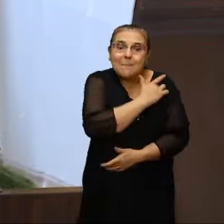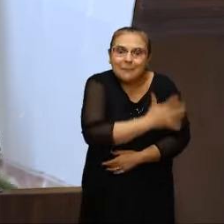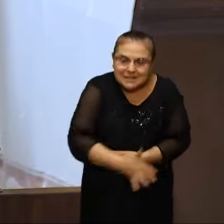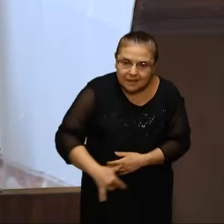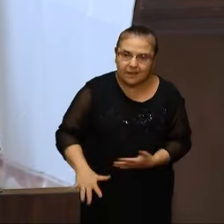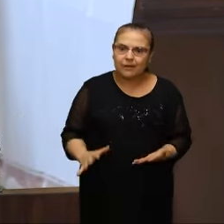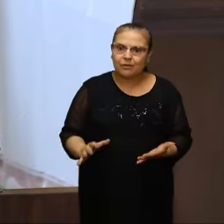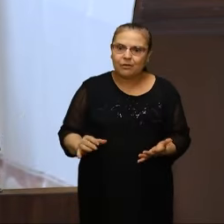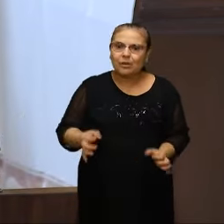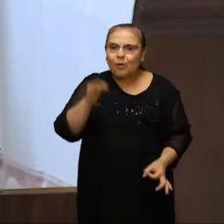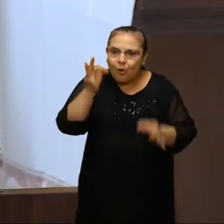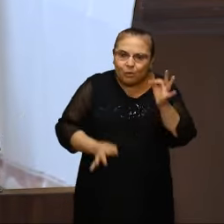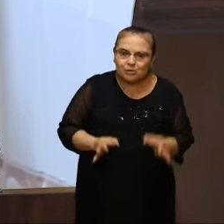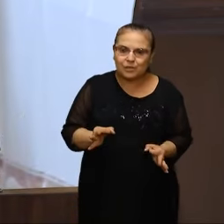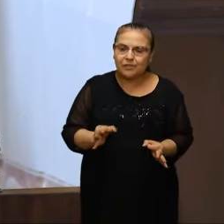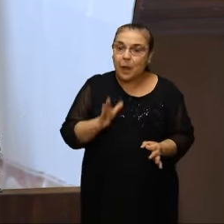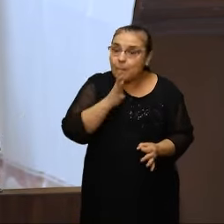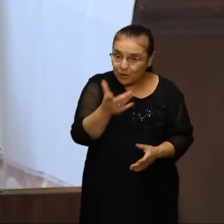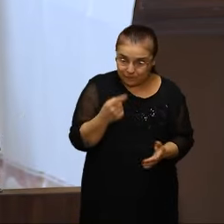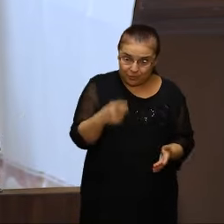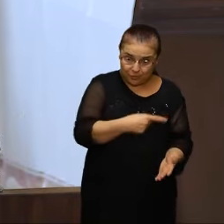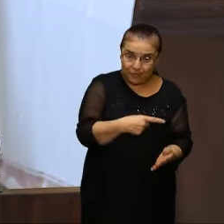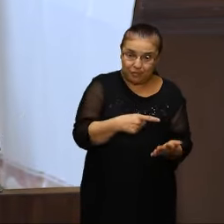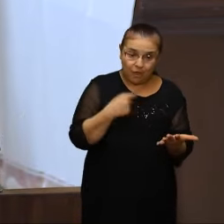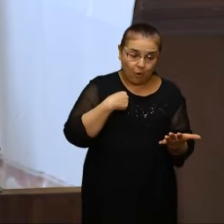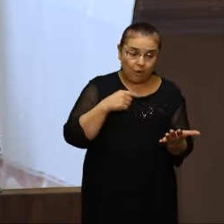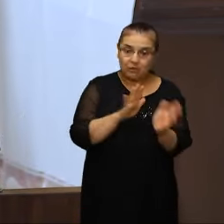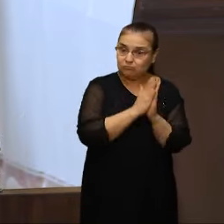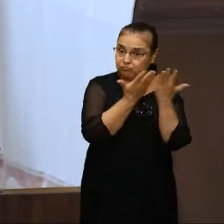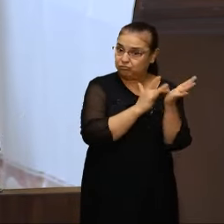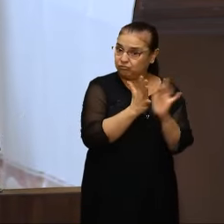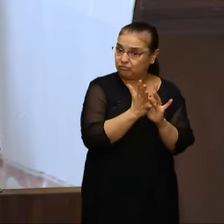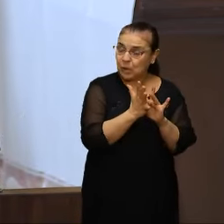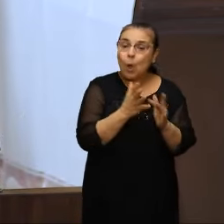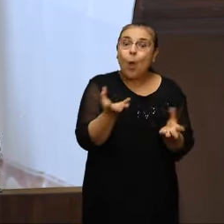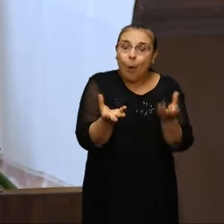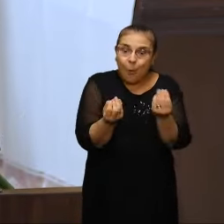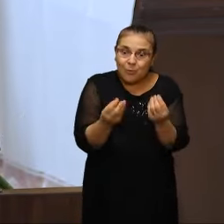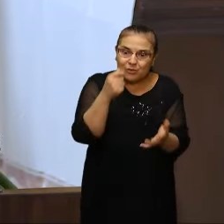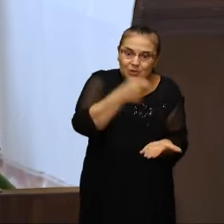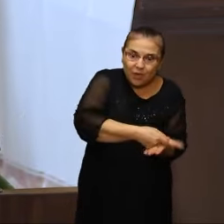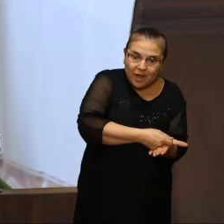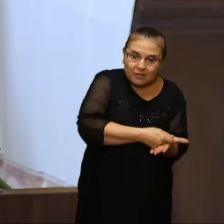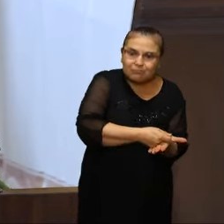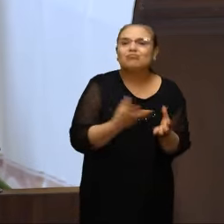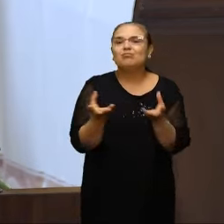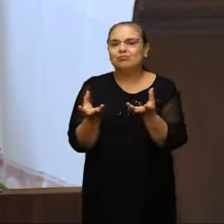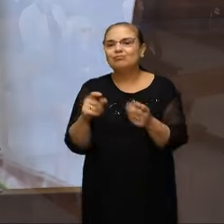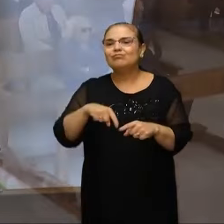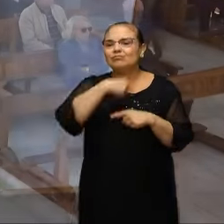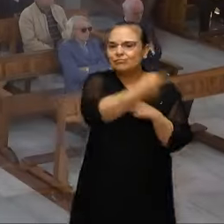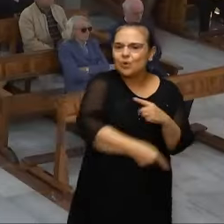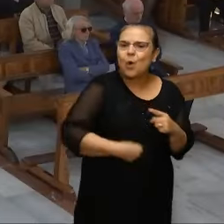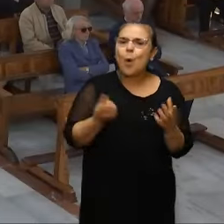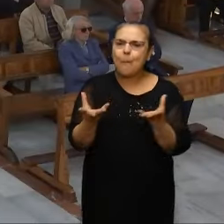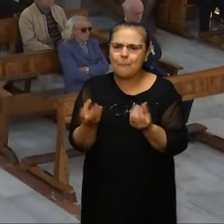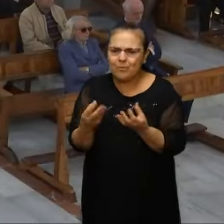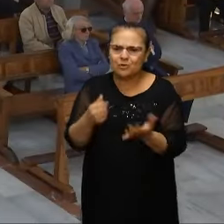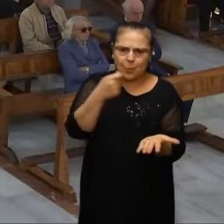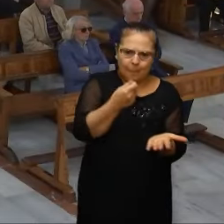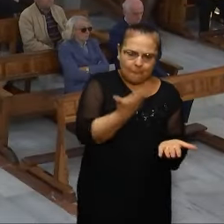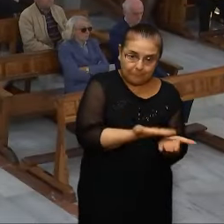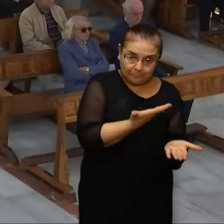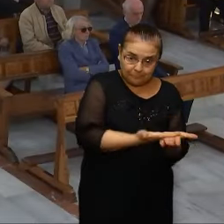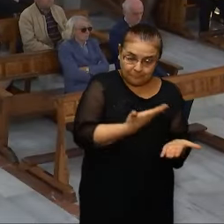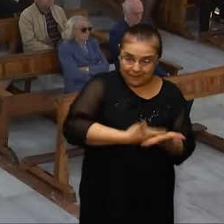con justicia. Por eso el Evangelio dice, oye, al que mucho se le dio, mucho se le exigirá. Y Dios te lo pedirá con misericordia y verá si